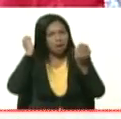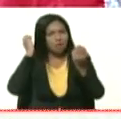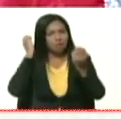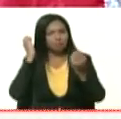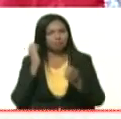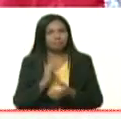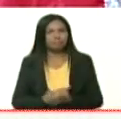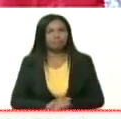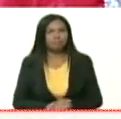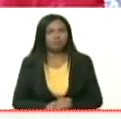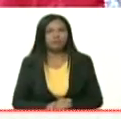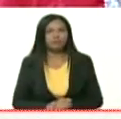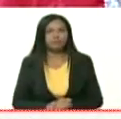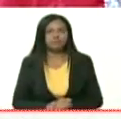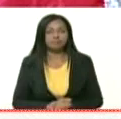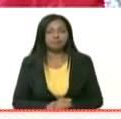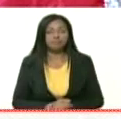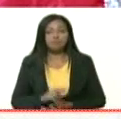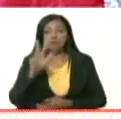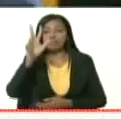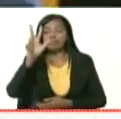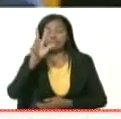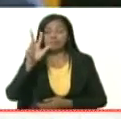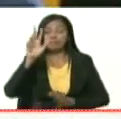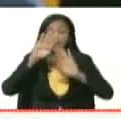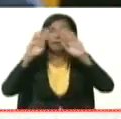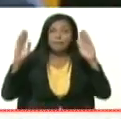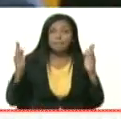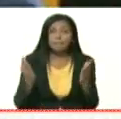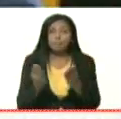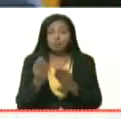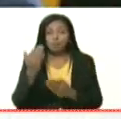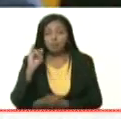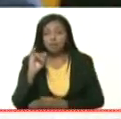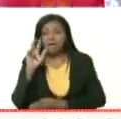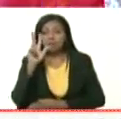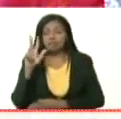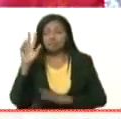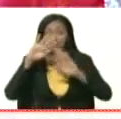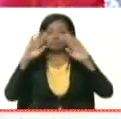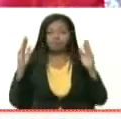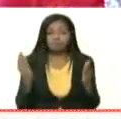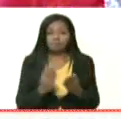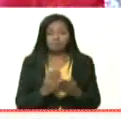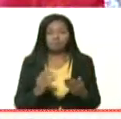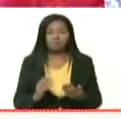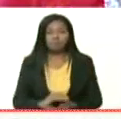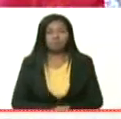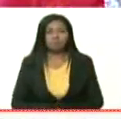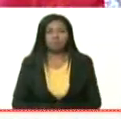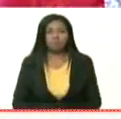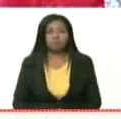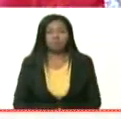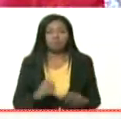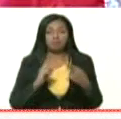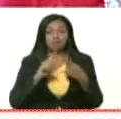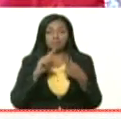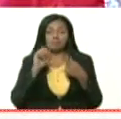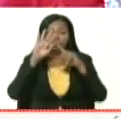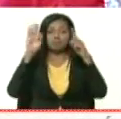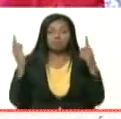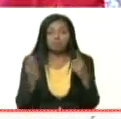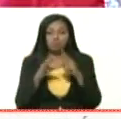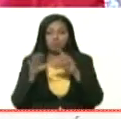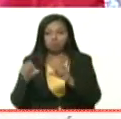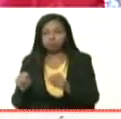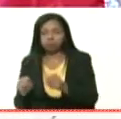La tesis de los tres mundos, que existían tres mundos. el primer mundo, el mundo